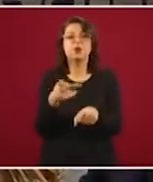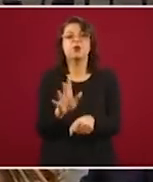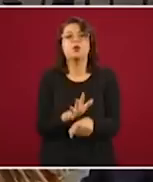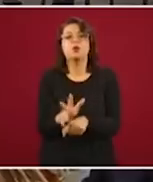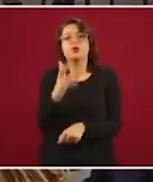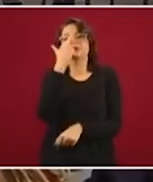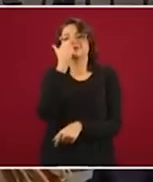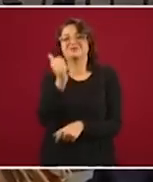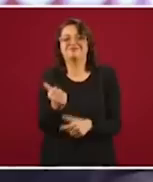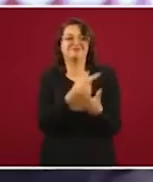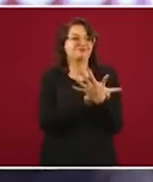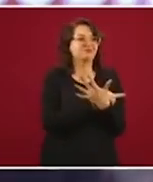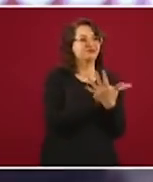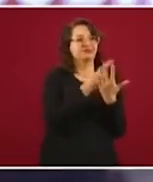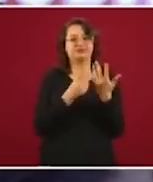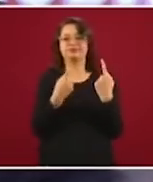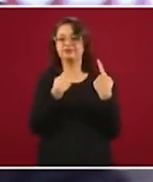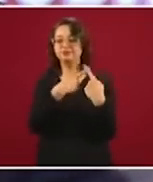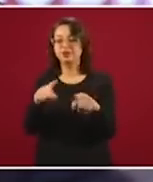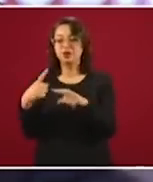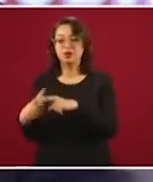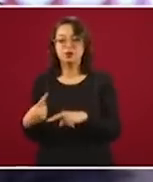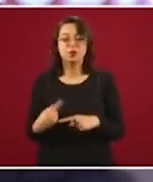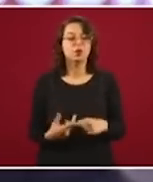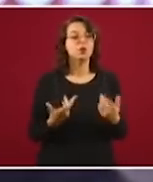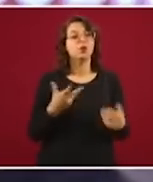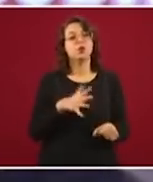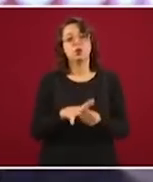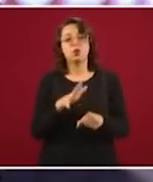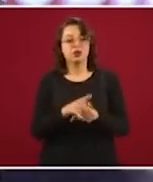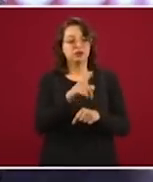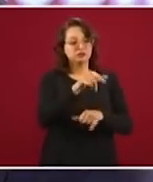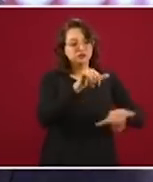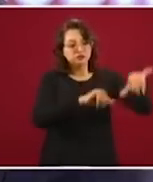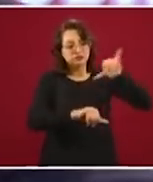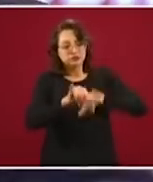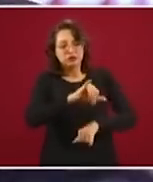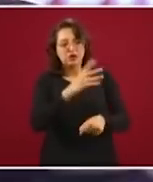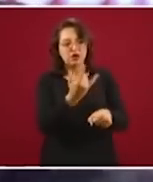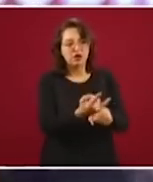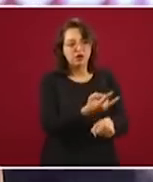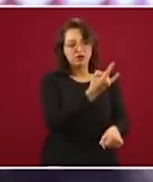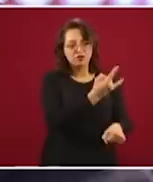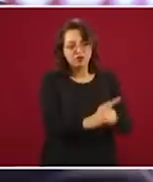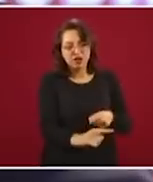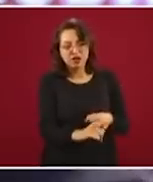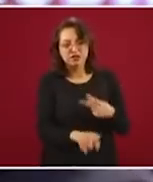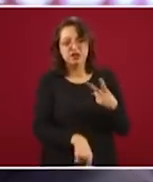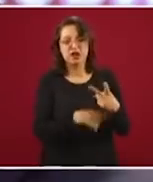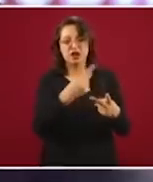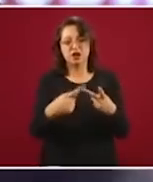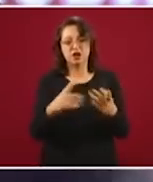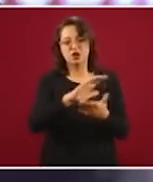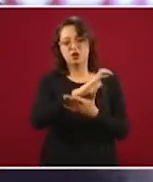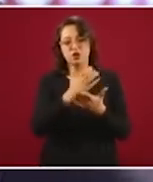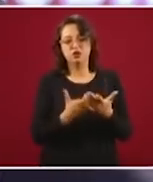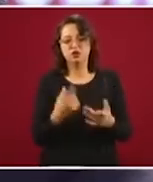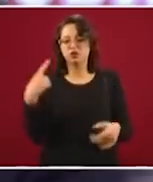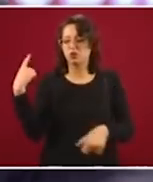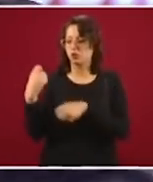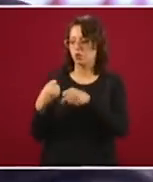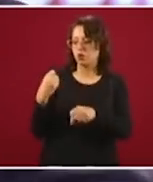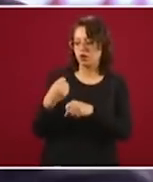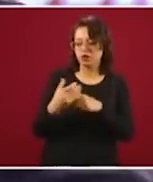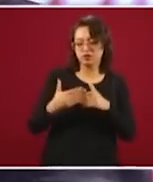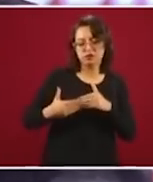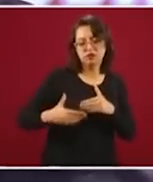Los contratos con empresas que tenían centrales de mezcla que no han cumplido o contratos que se extendieron del año pasado y